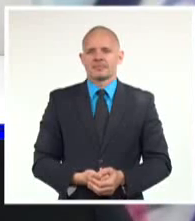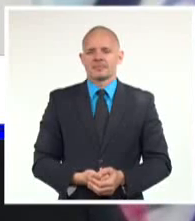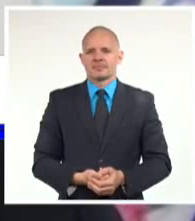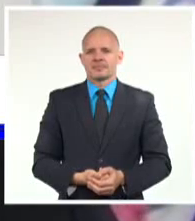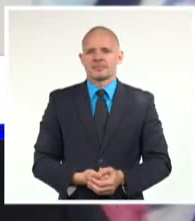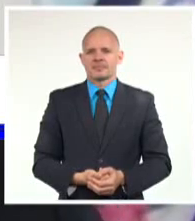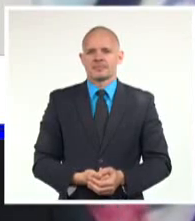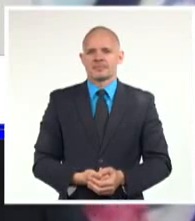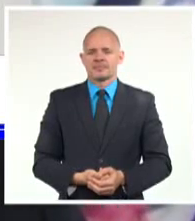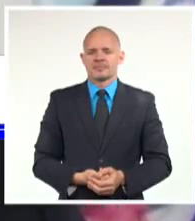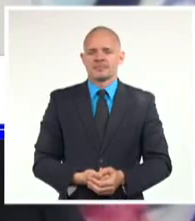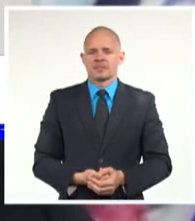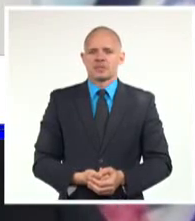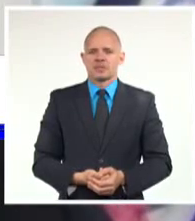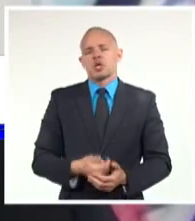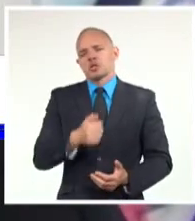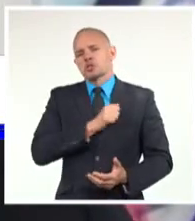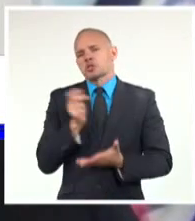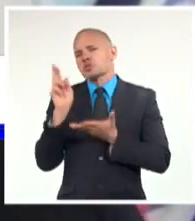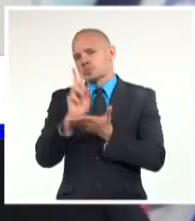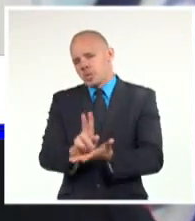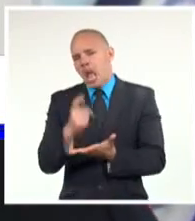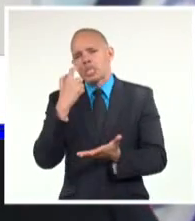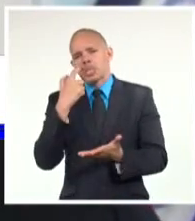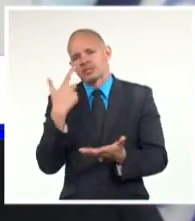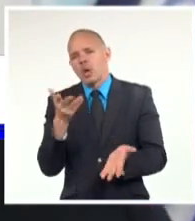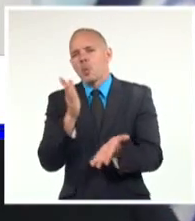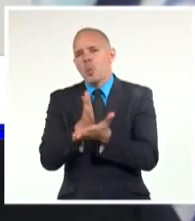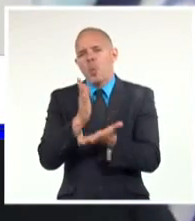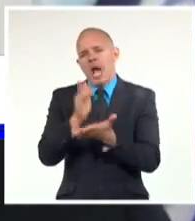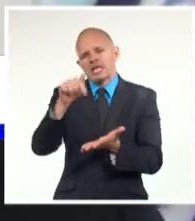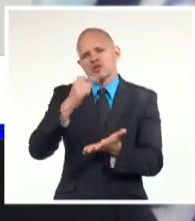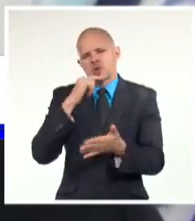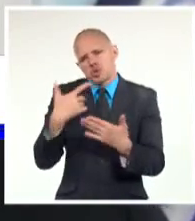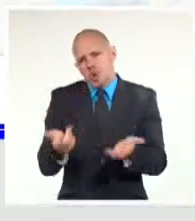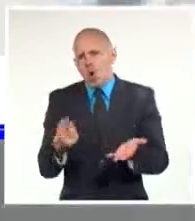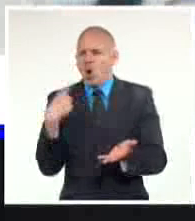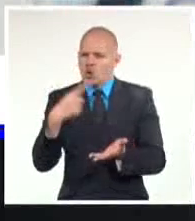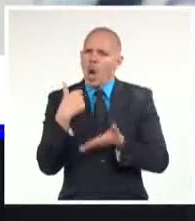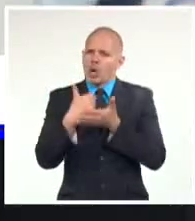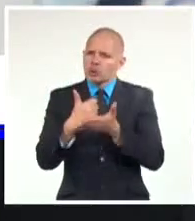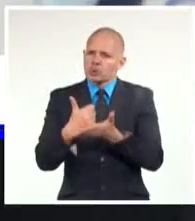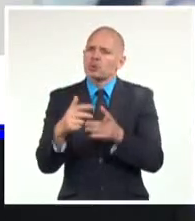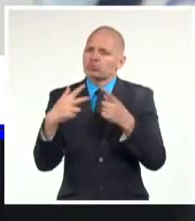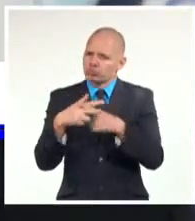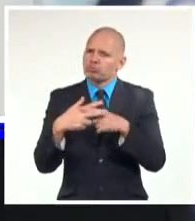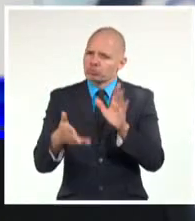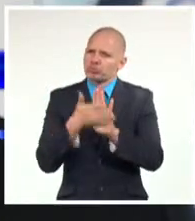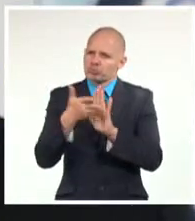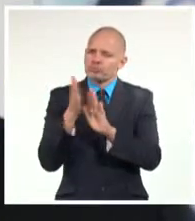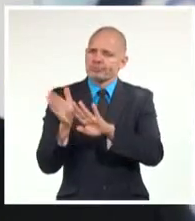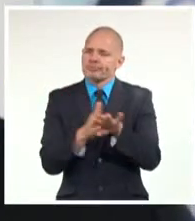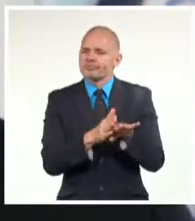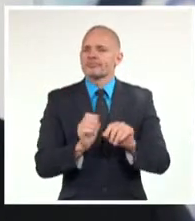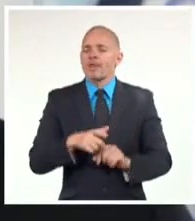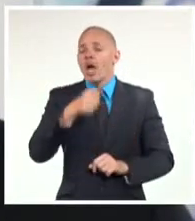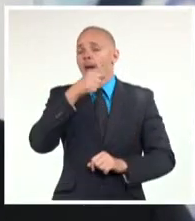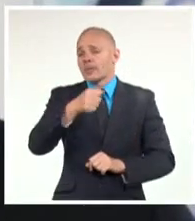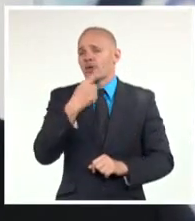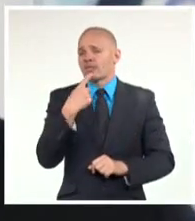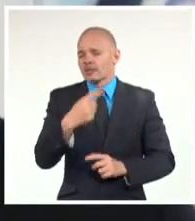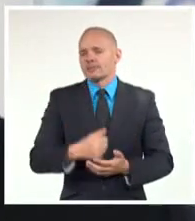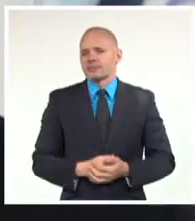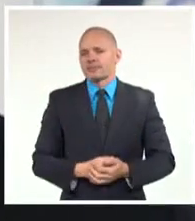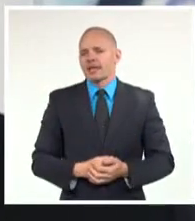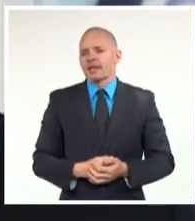la reparación del centro de gimnasia aquí en Cuba. Esta nueva visita a Cuba quizás